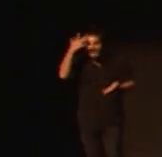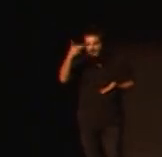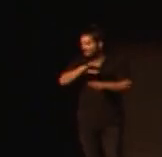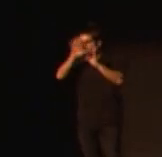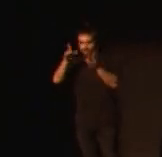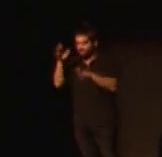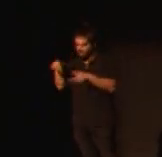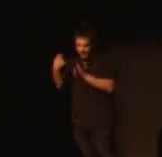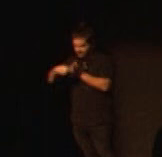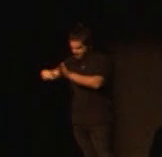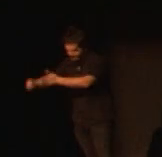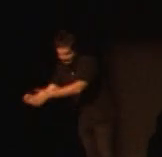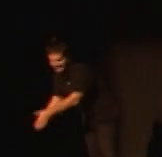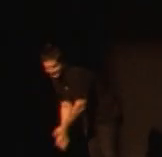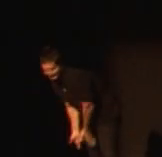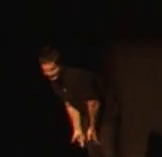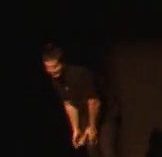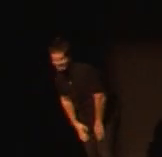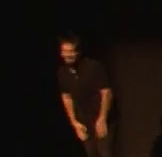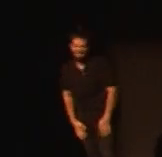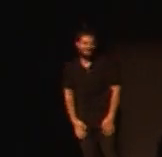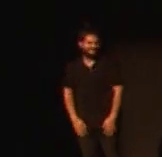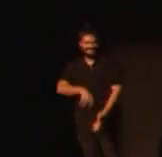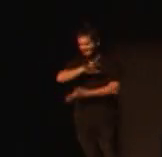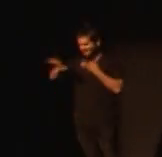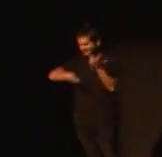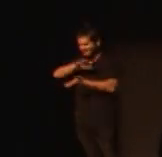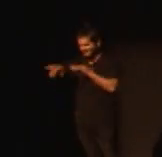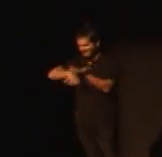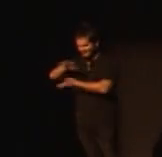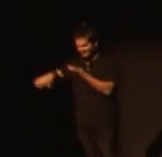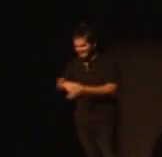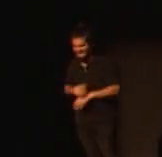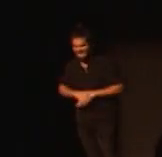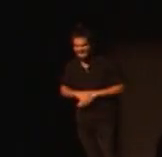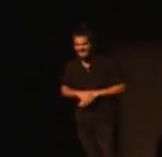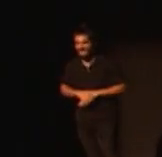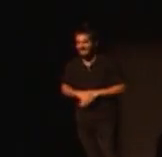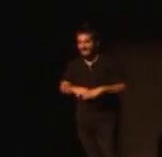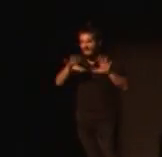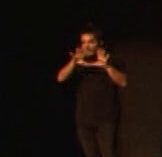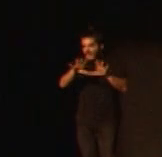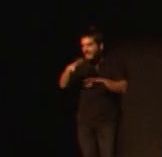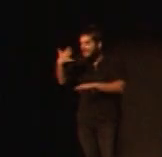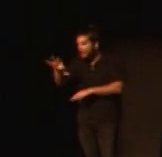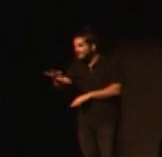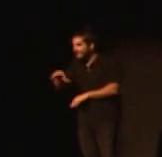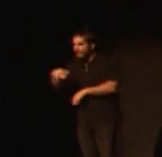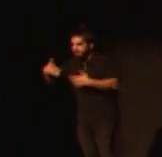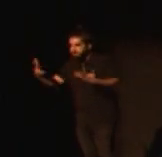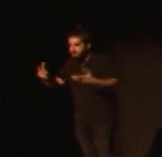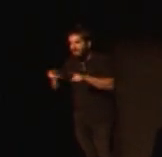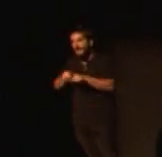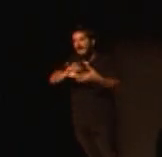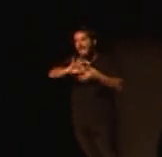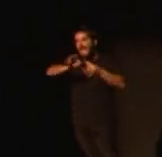persona, que luego... ¿Tres personas? No. ¿No? No, o sea, sí, 3, 5, 10, 40, una cadena. Ah, como una cadena de la solidaridad.